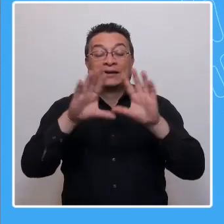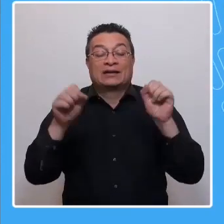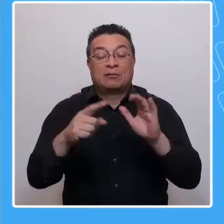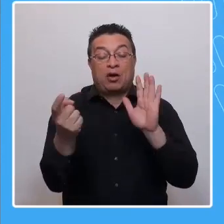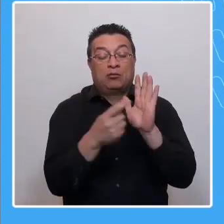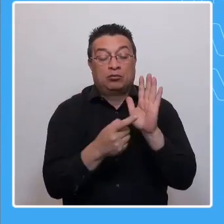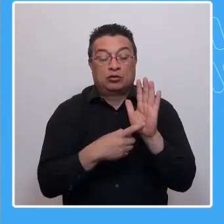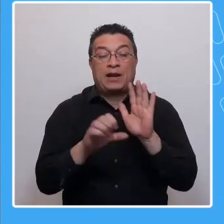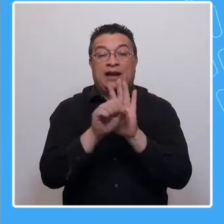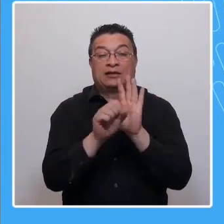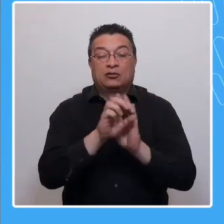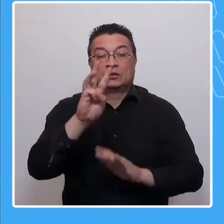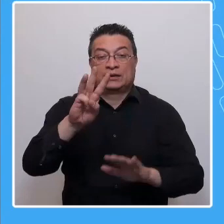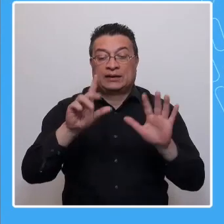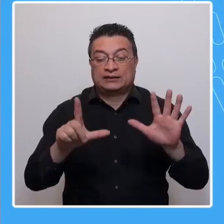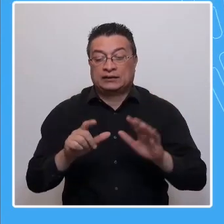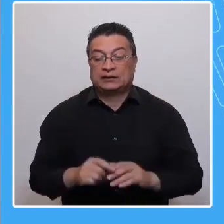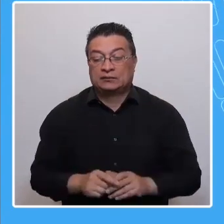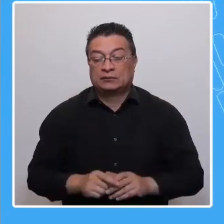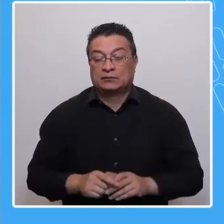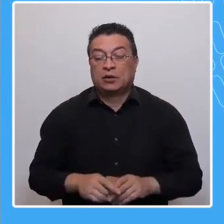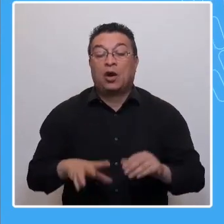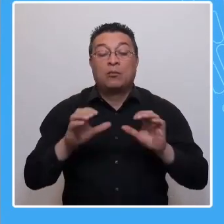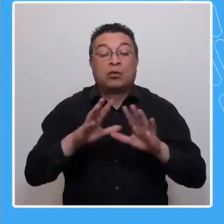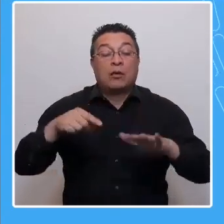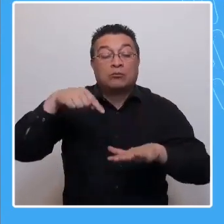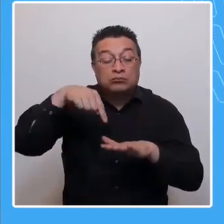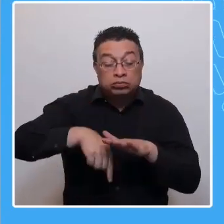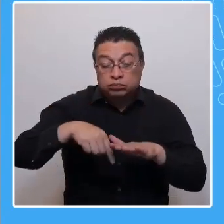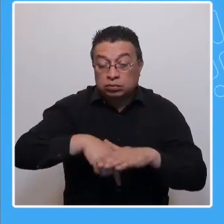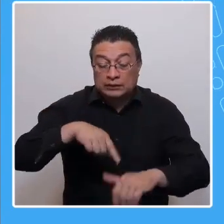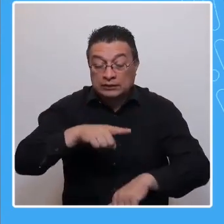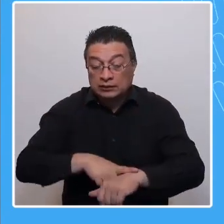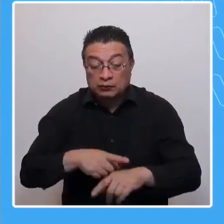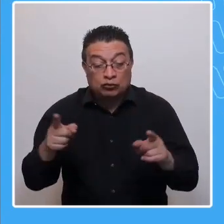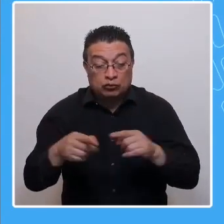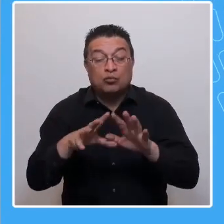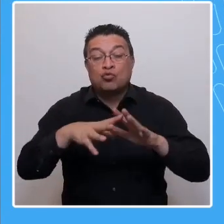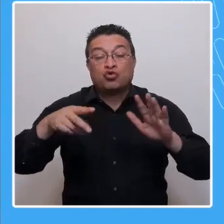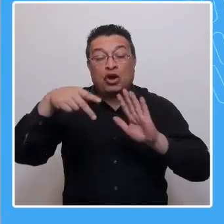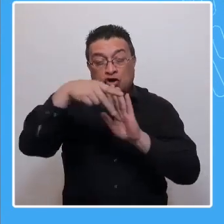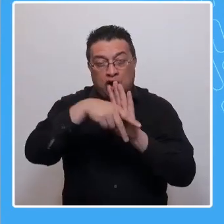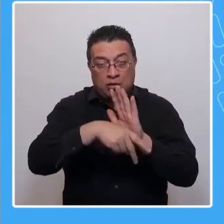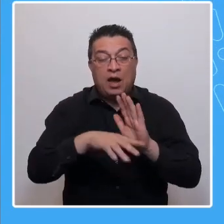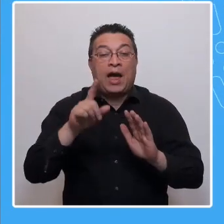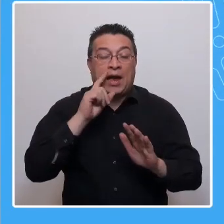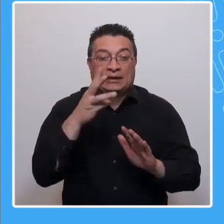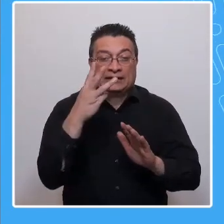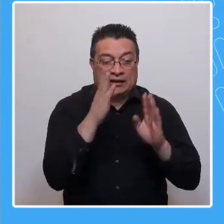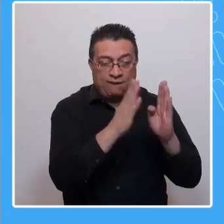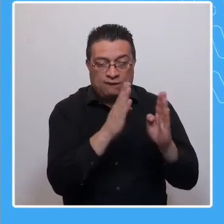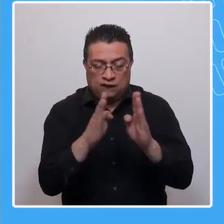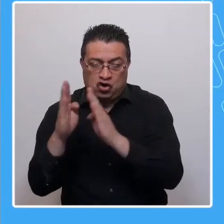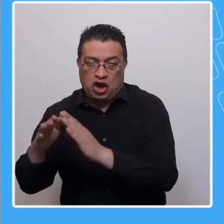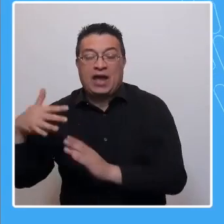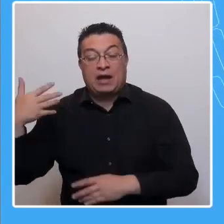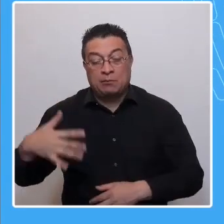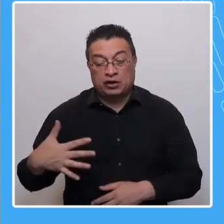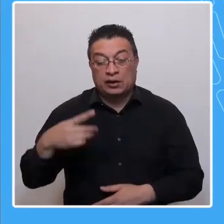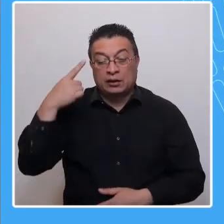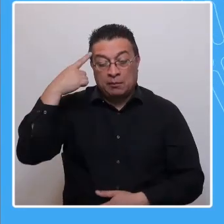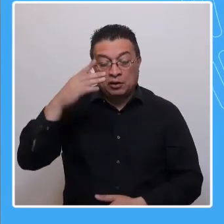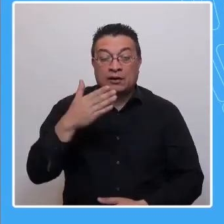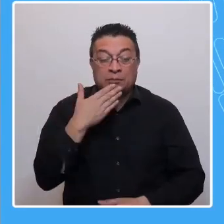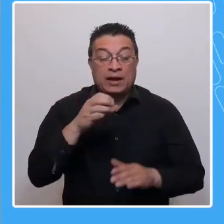artículo 37. No puedo entrar en mucho más detalle porque se nos está acabando el tiempo, son muchas normas, sabemos que son 3 bloques importantes. Sin embargo, también se habla en el